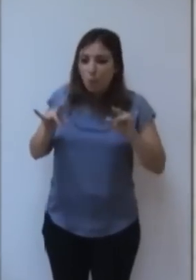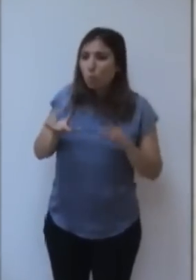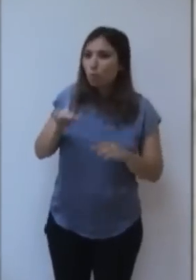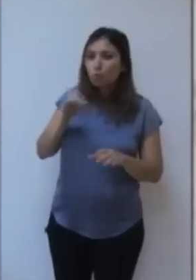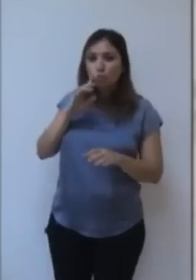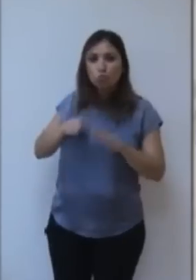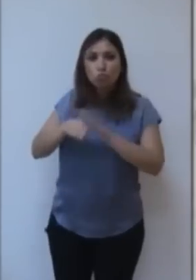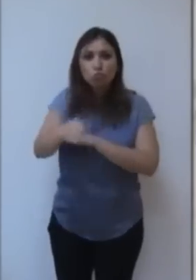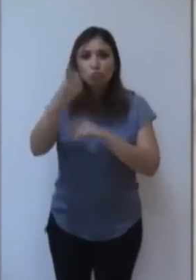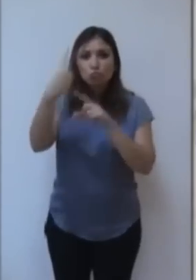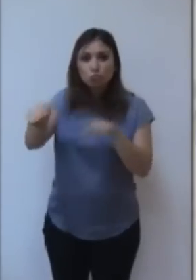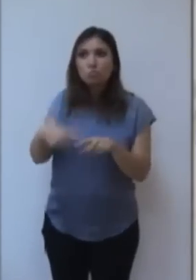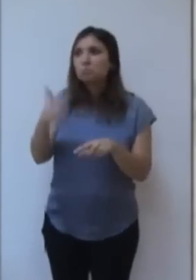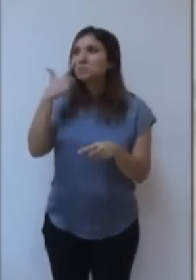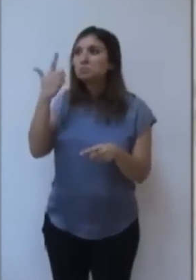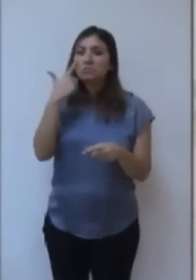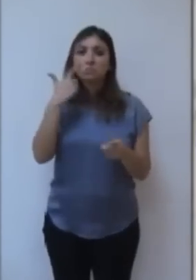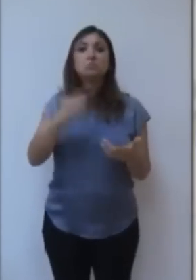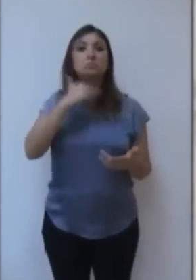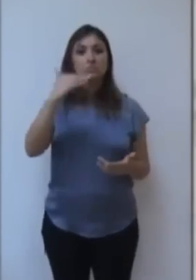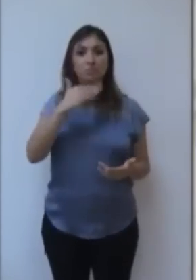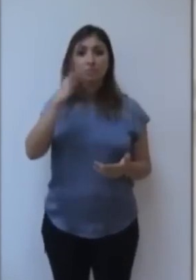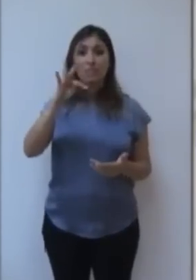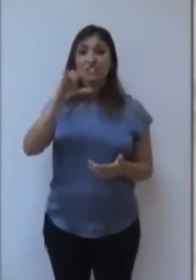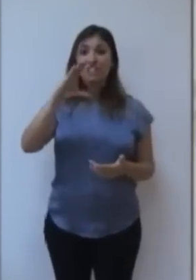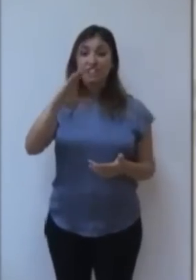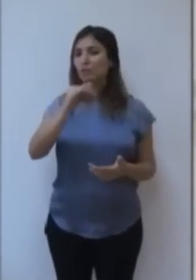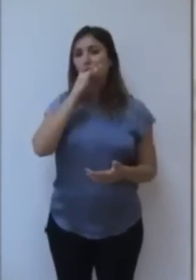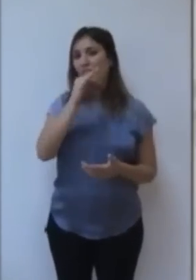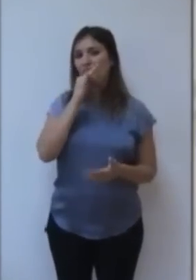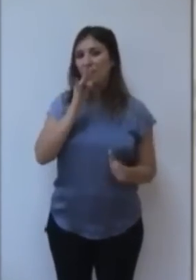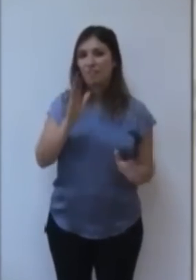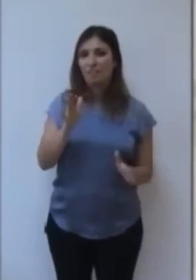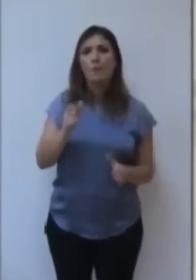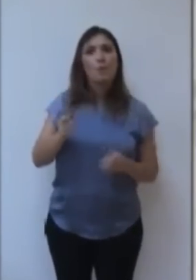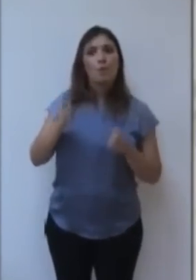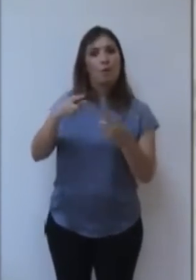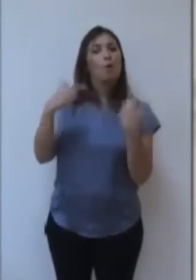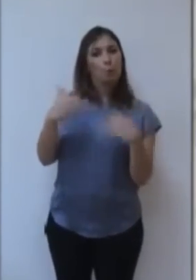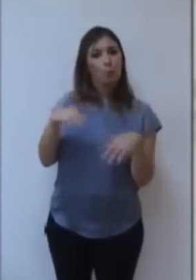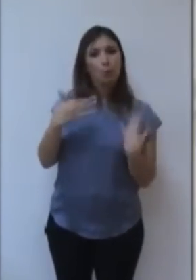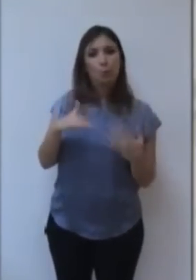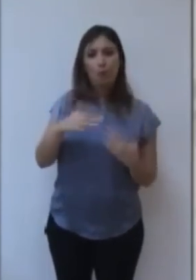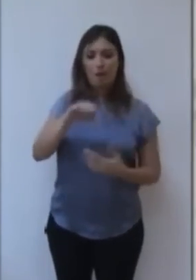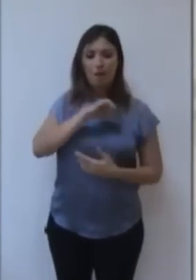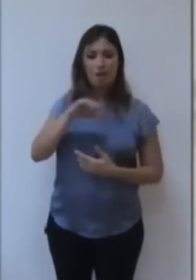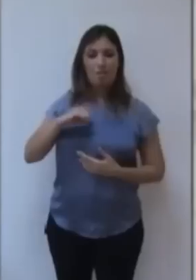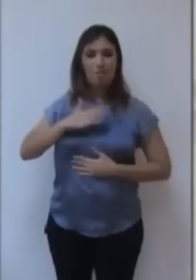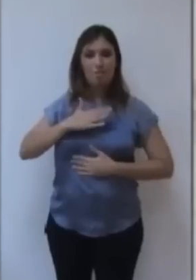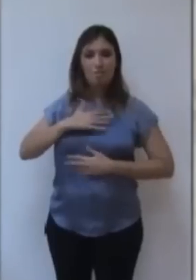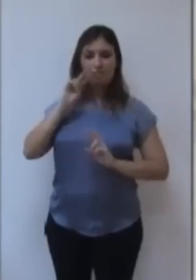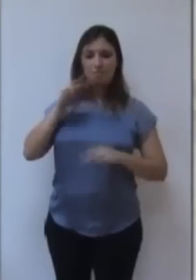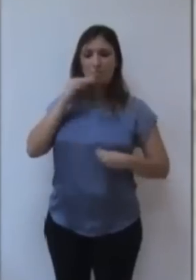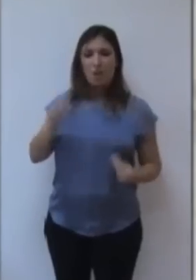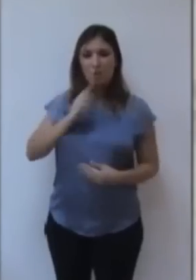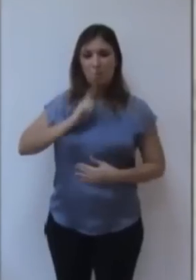ámbito. Exactamente, o sea, que es una de las cosas que las TIC, yo creo que no ha salido todavía, pero sí que les aporta a los chicos, y es mejorar su autoestima, ¿no? O sea,